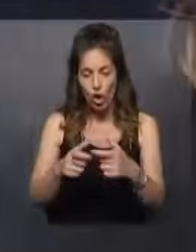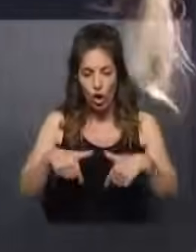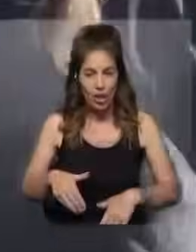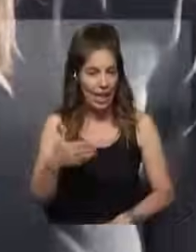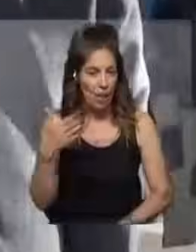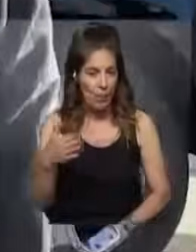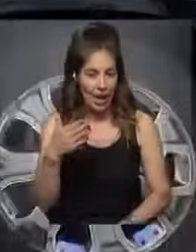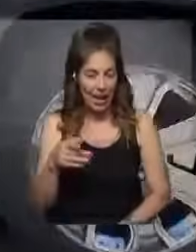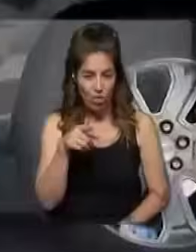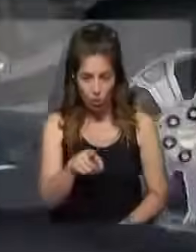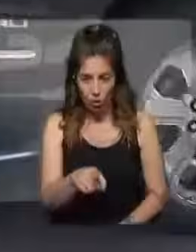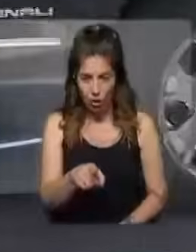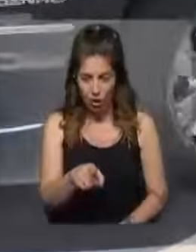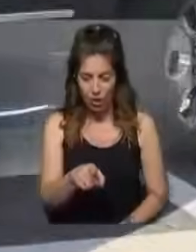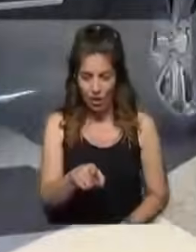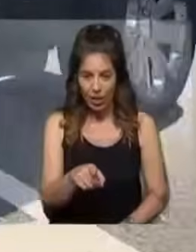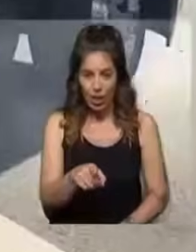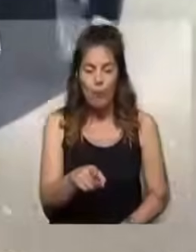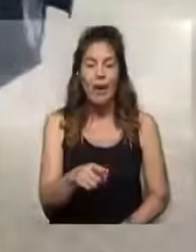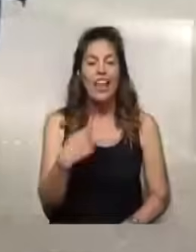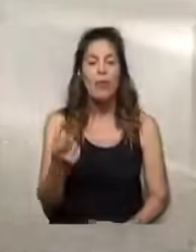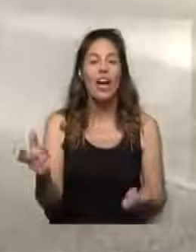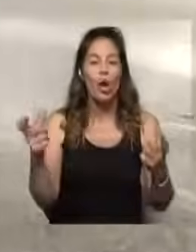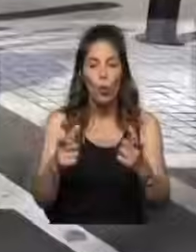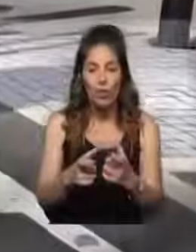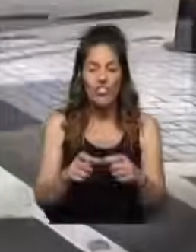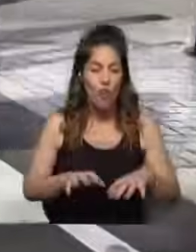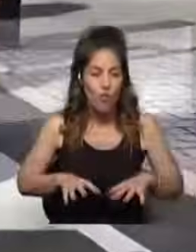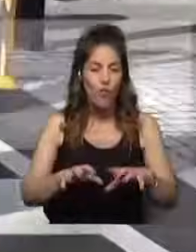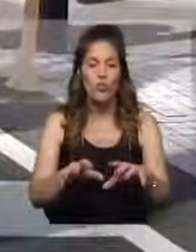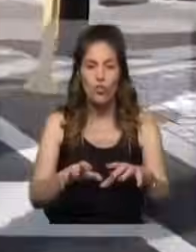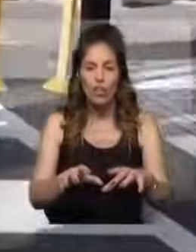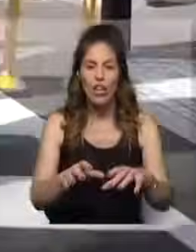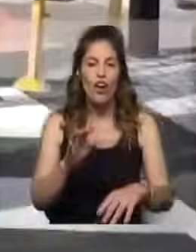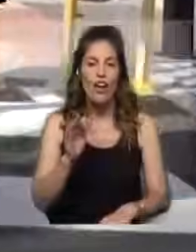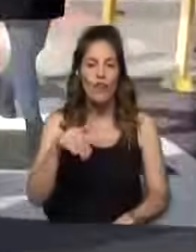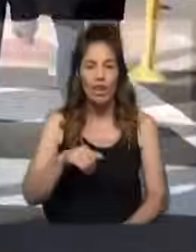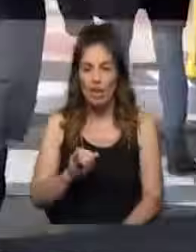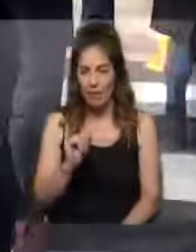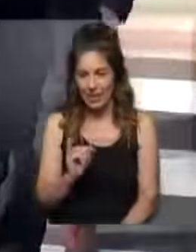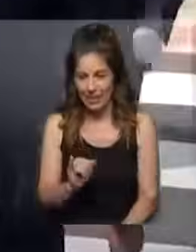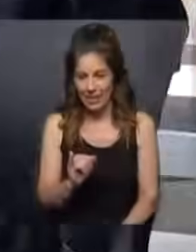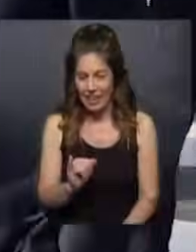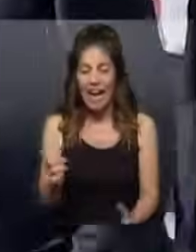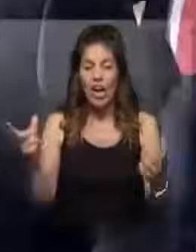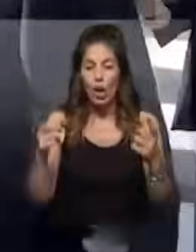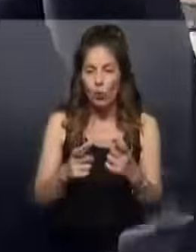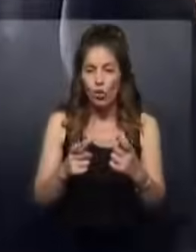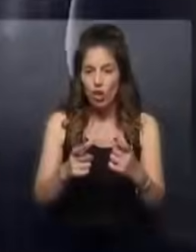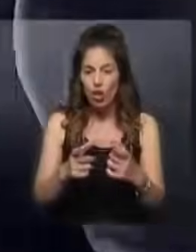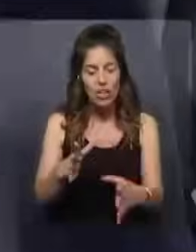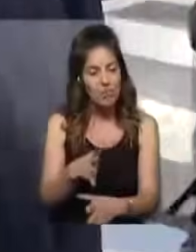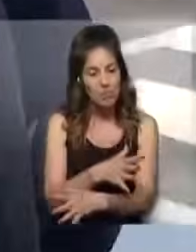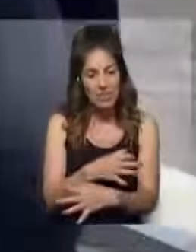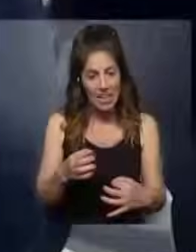norteamericano en Buenos Aires Mark Stanley para luego reunirse con con funcionarios del fondo monetario internacional en una reunión calificada